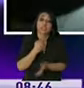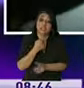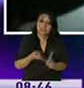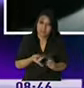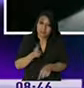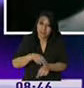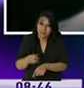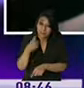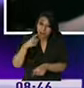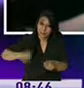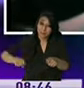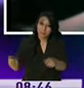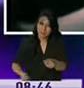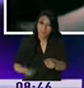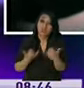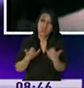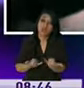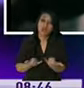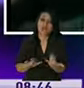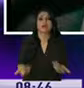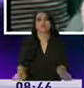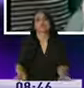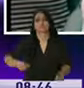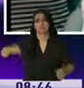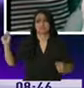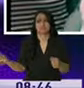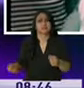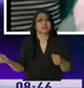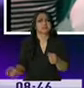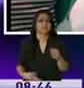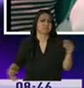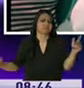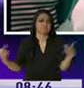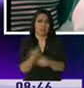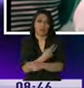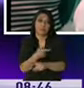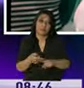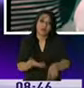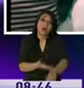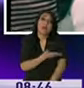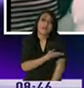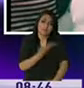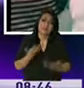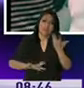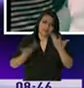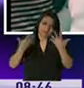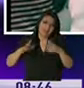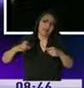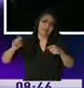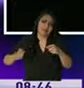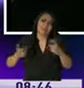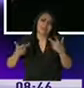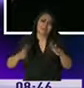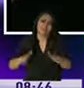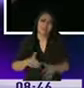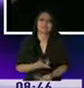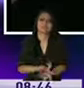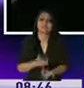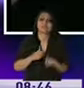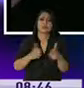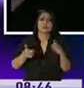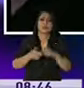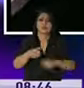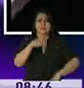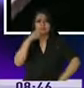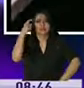vez. Esta vez le digo como para el santo a la pobre hija. Y lamentablemente, ¿qué? ¿Cuál tiene el retraso ahí? ¿La